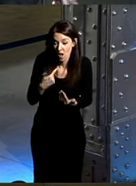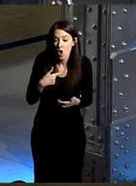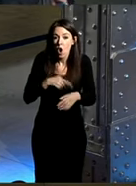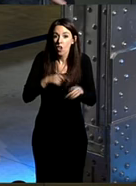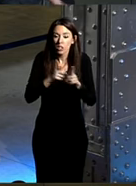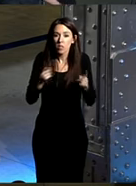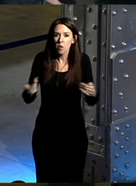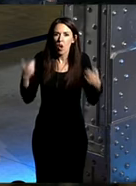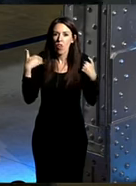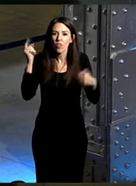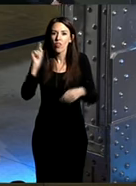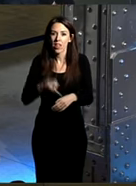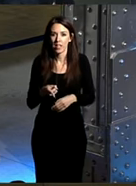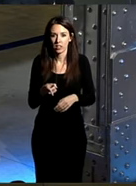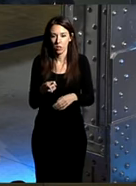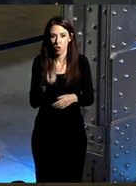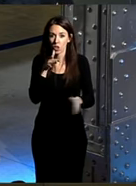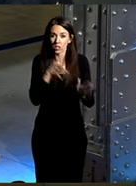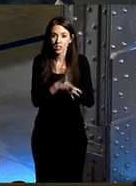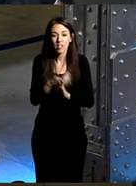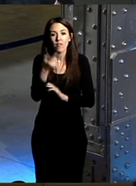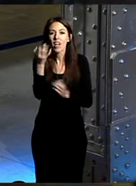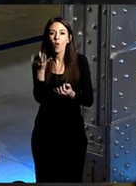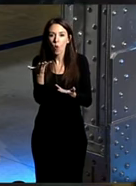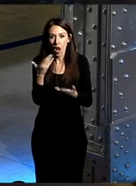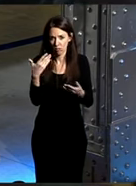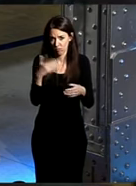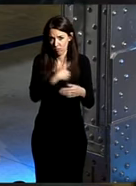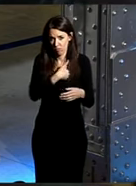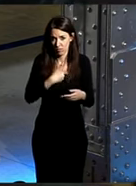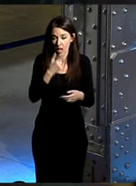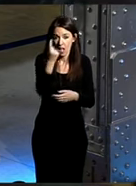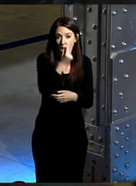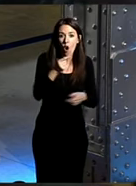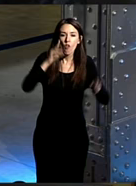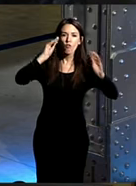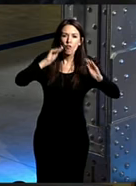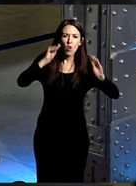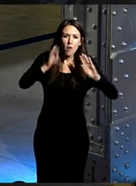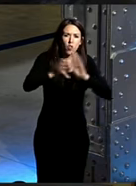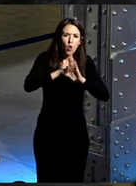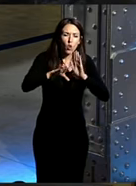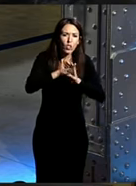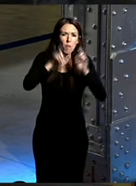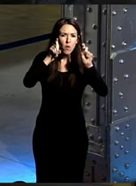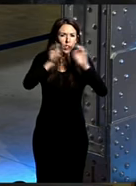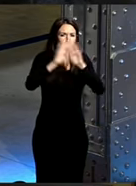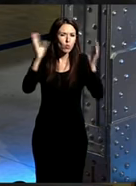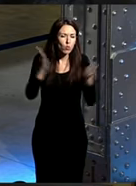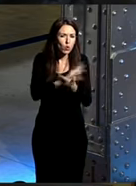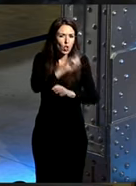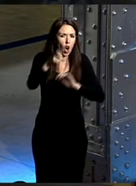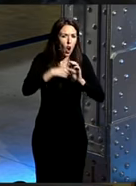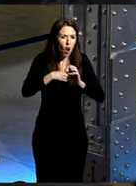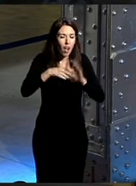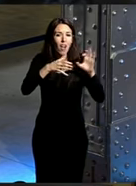tiempo un cargo directivo que implicaba diseñar formación continua para profesores de todo el mundo en